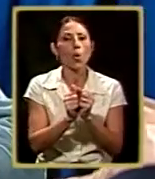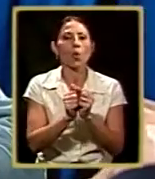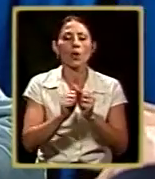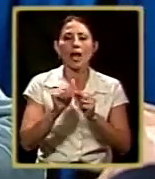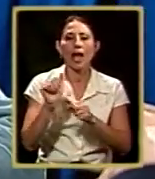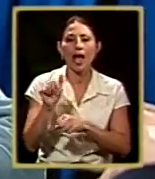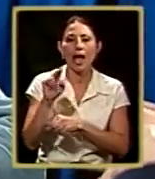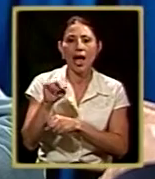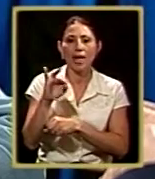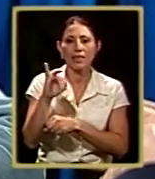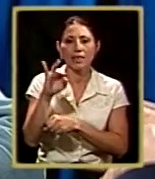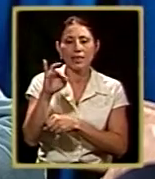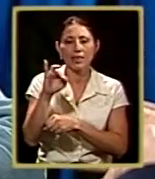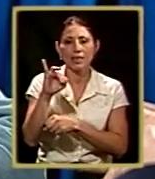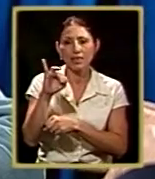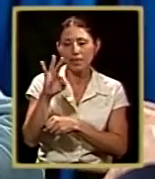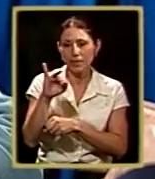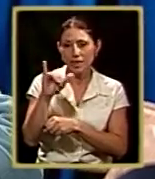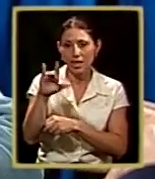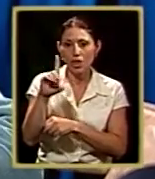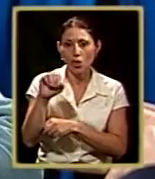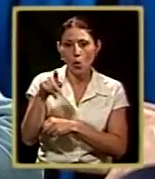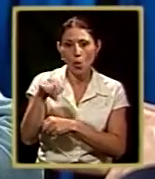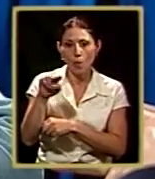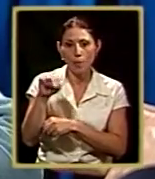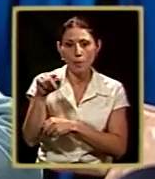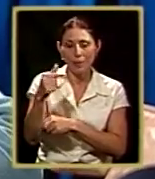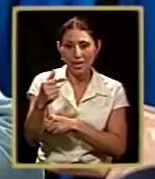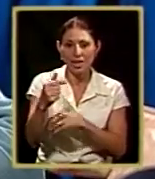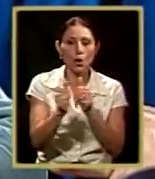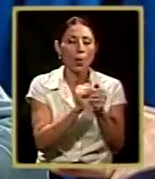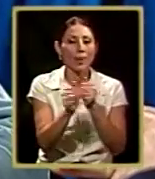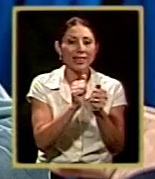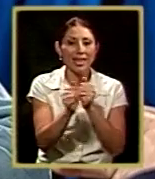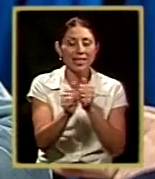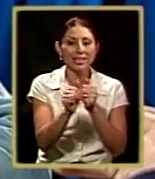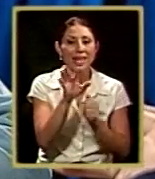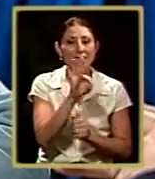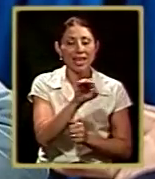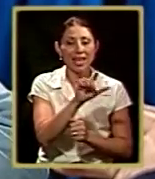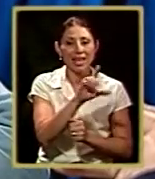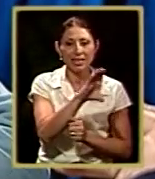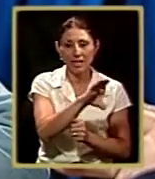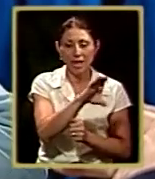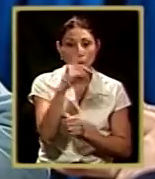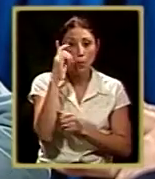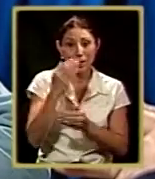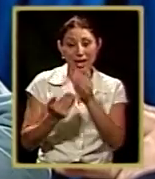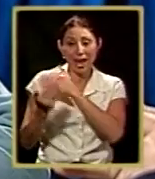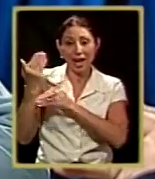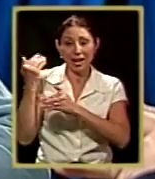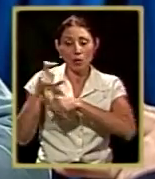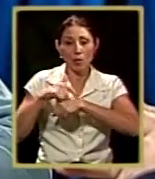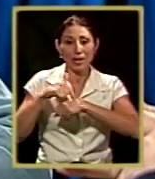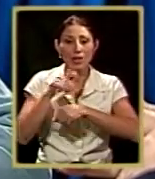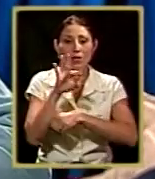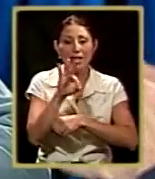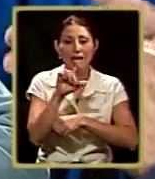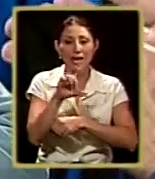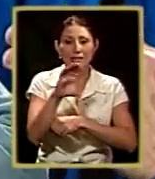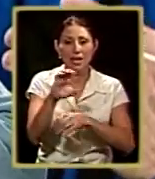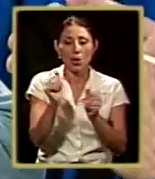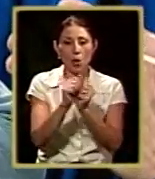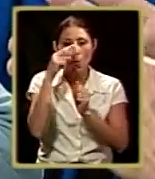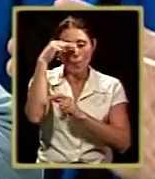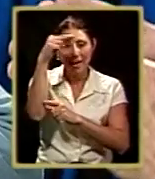antidumping, competencia, tratados de libre comercio, porque en ese momento estaba el Tratado de Libre Comercio con México. Y